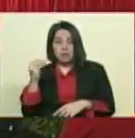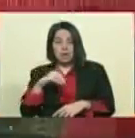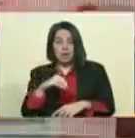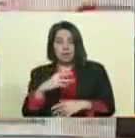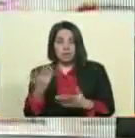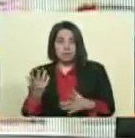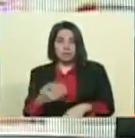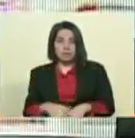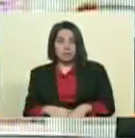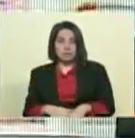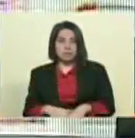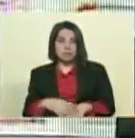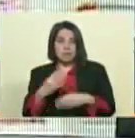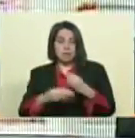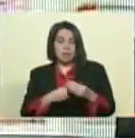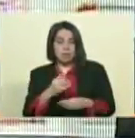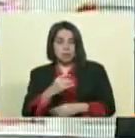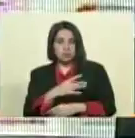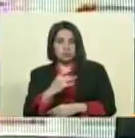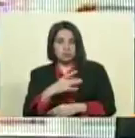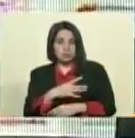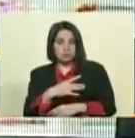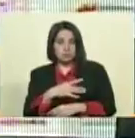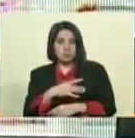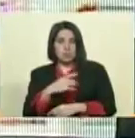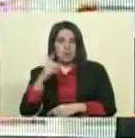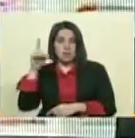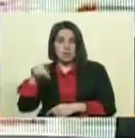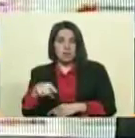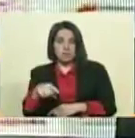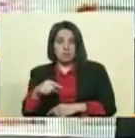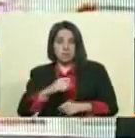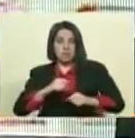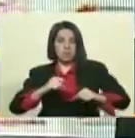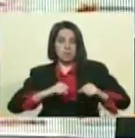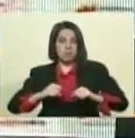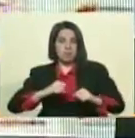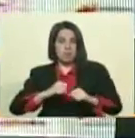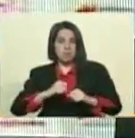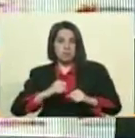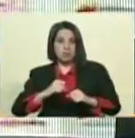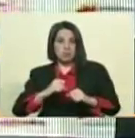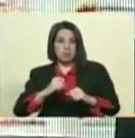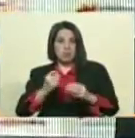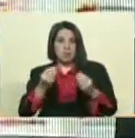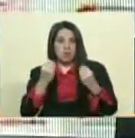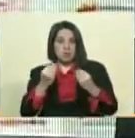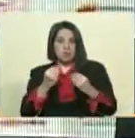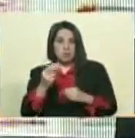patria, para eso hemos creado las misiones, grandes misiones, el movimiento Somos Venezuela, etc.